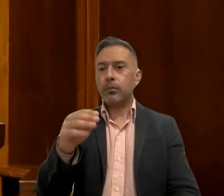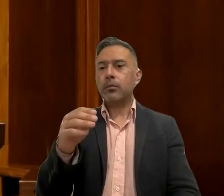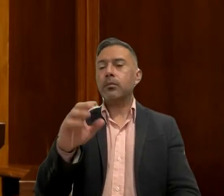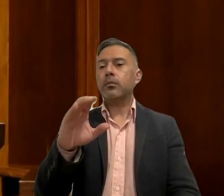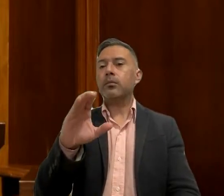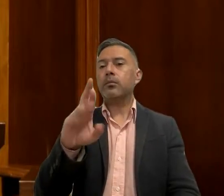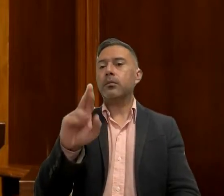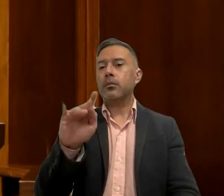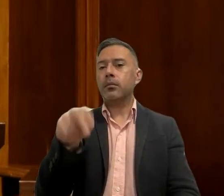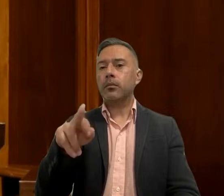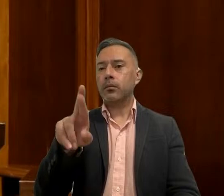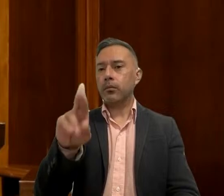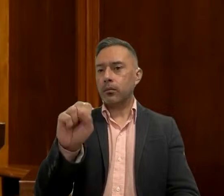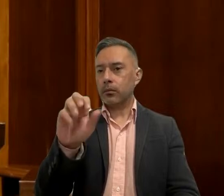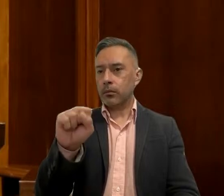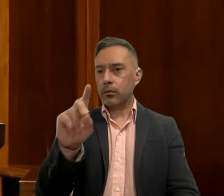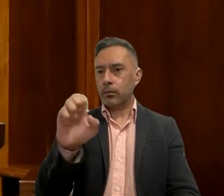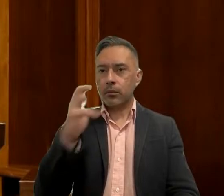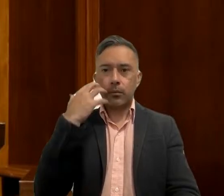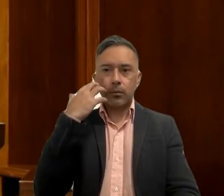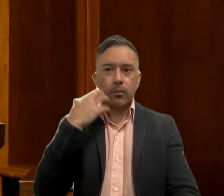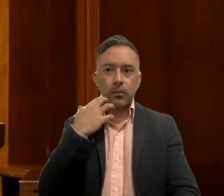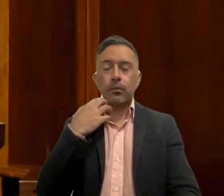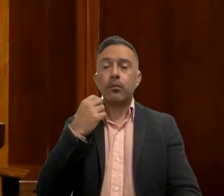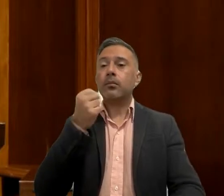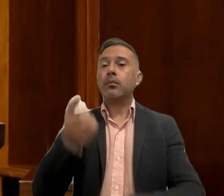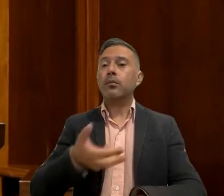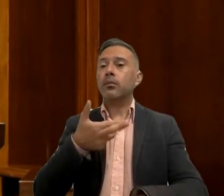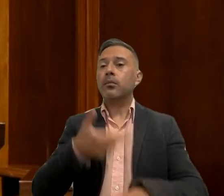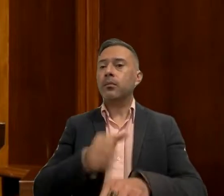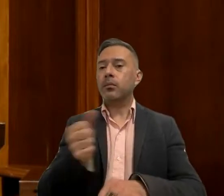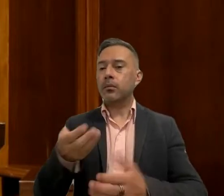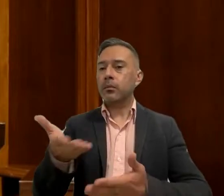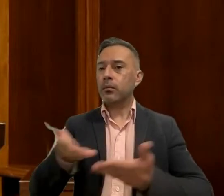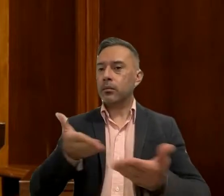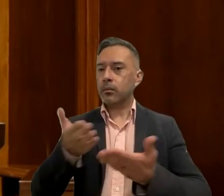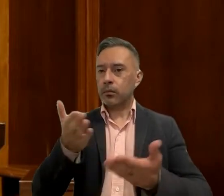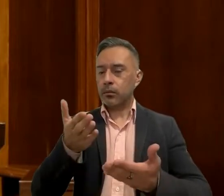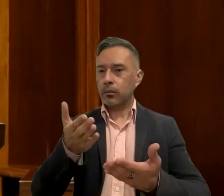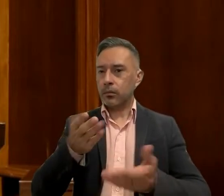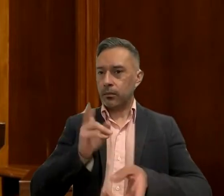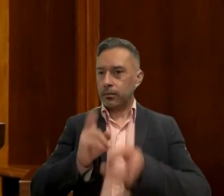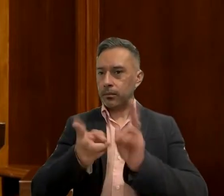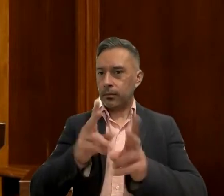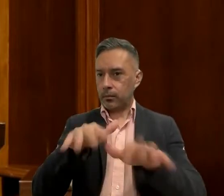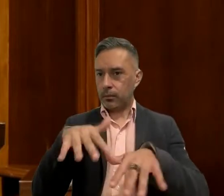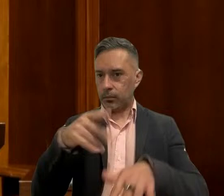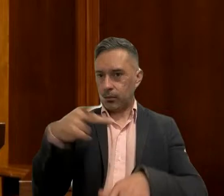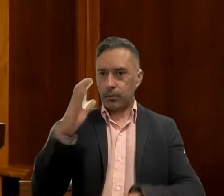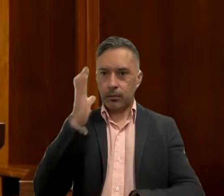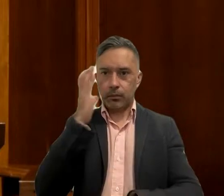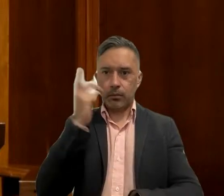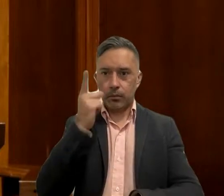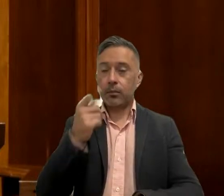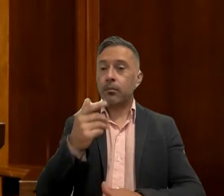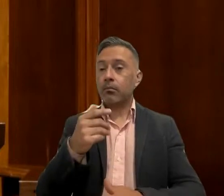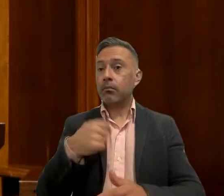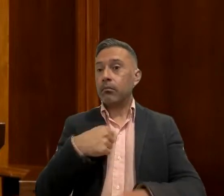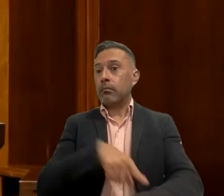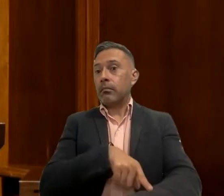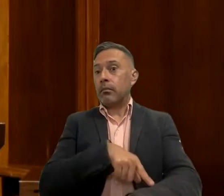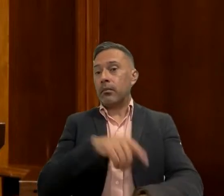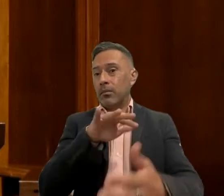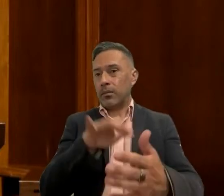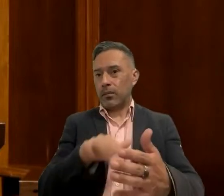de León, secretario de Servicios Parlamentarios de la Cámara de Diputados. Reitero mis disculpas, fue un